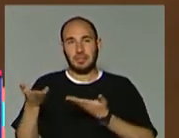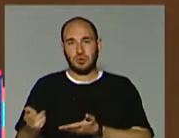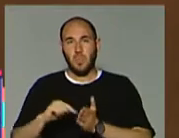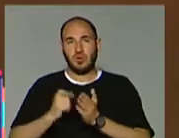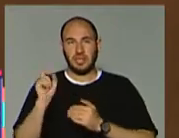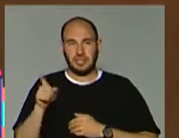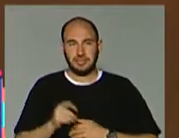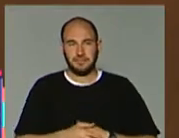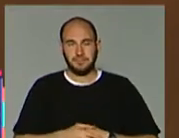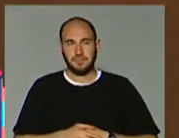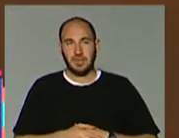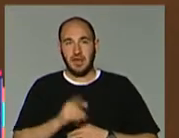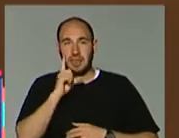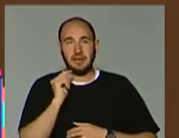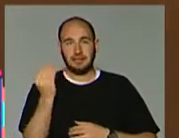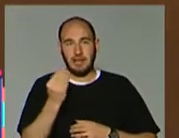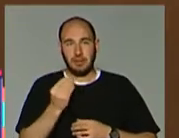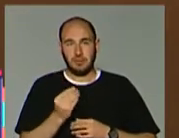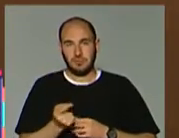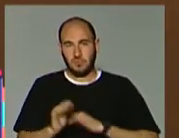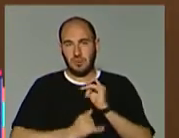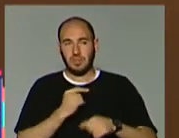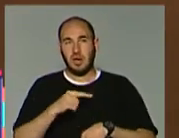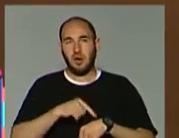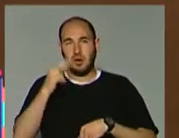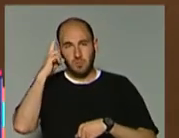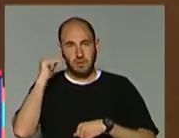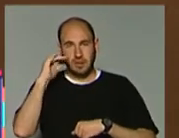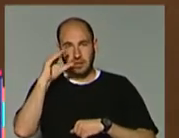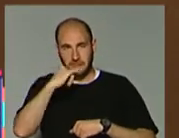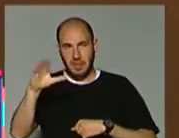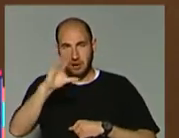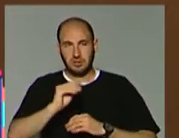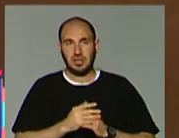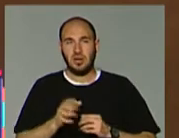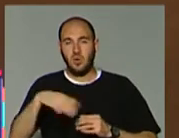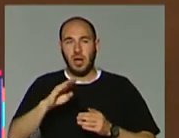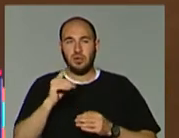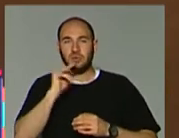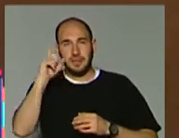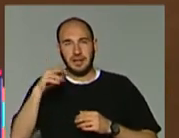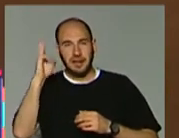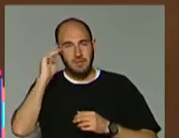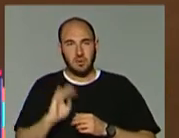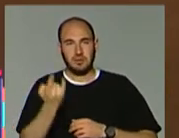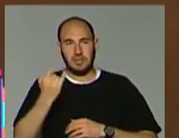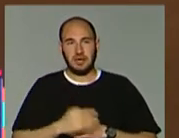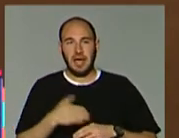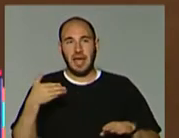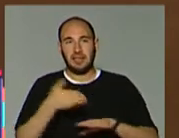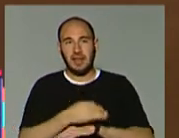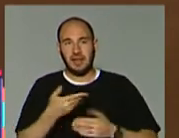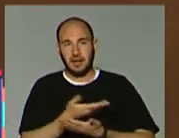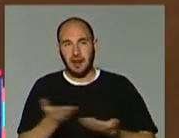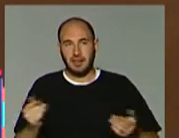en Buenos Aires. Es el día sábado, como decía, a las 21:30 en la Sala Tulián de la nave universitaria. La entrada